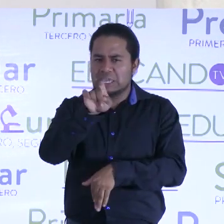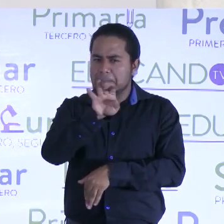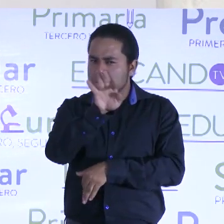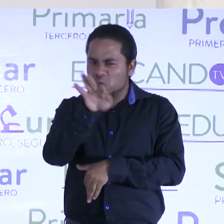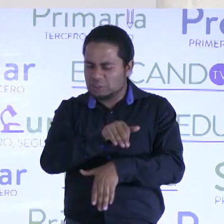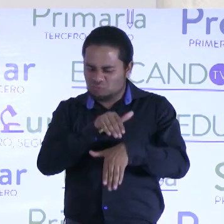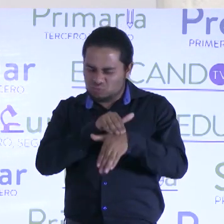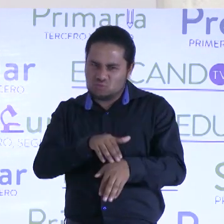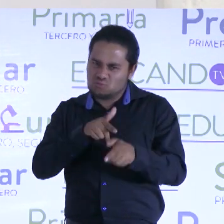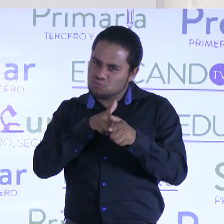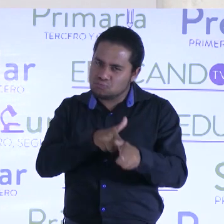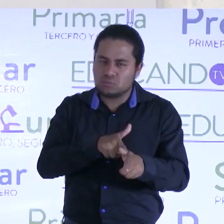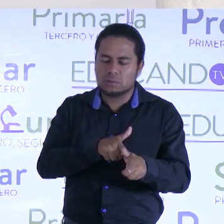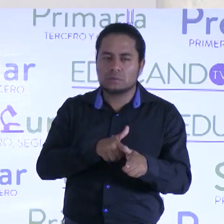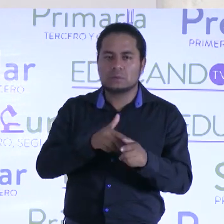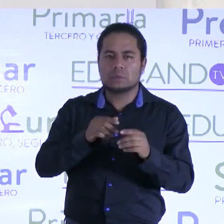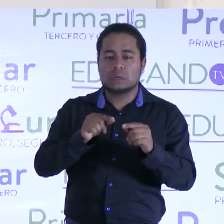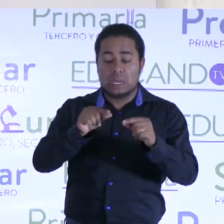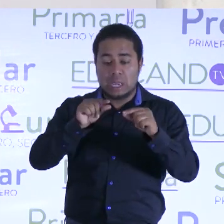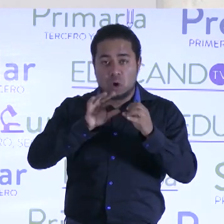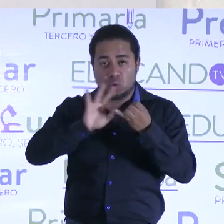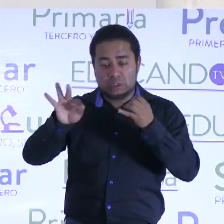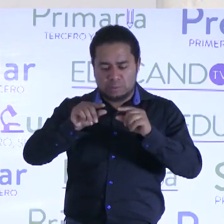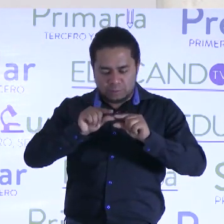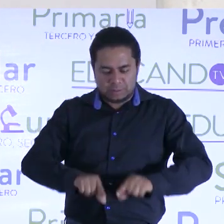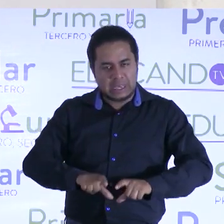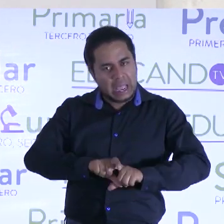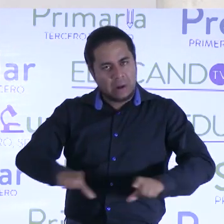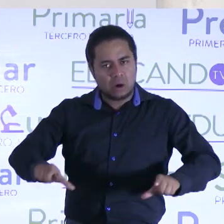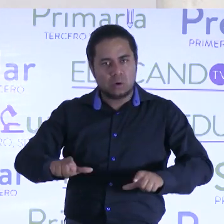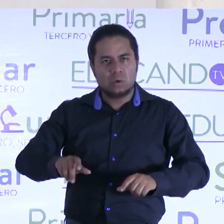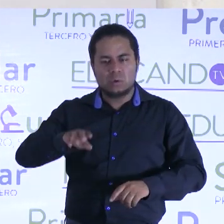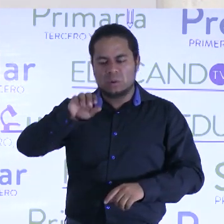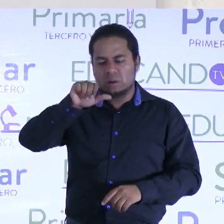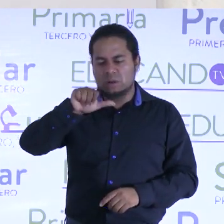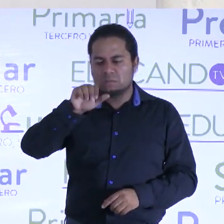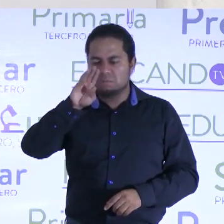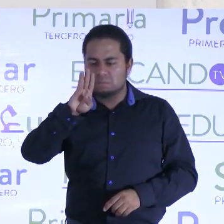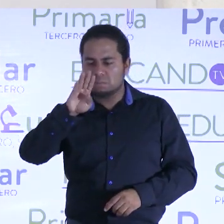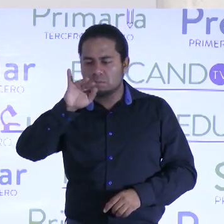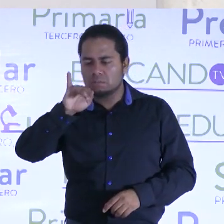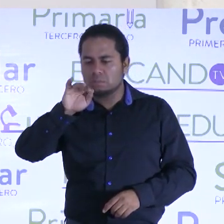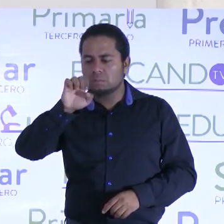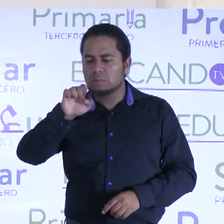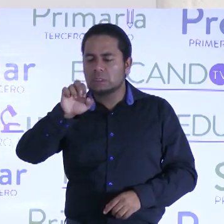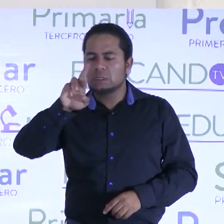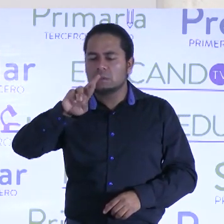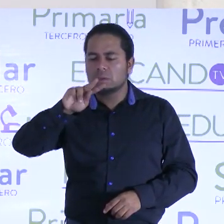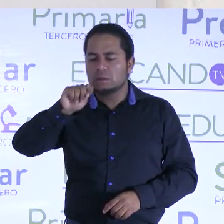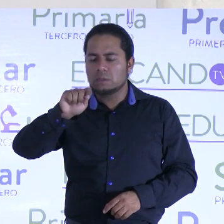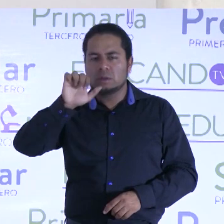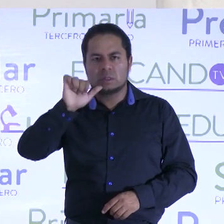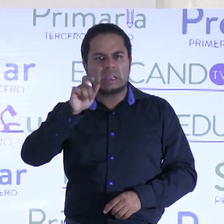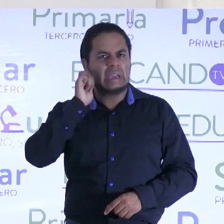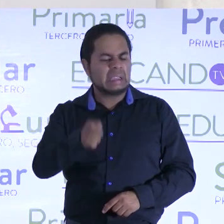letra. Y por último tenemos la abierta. La abierta habla de una